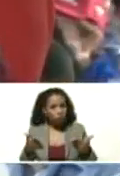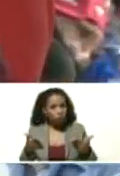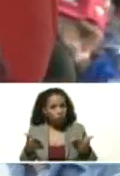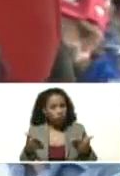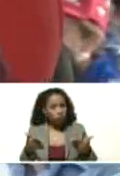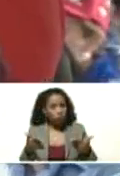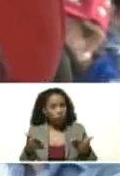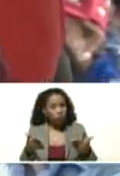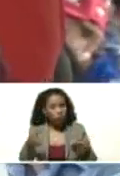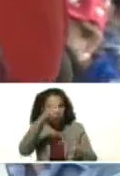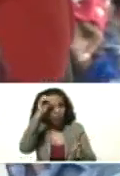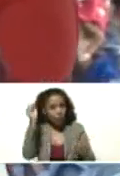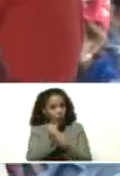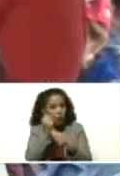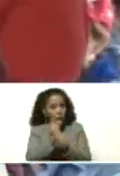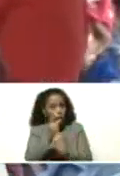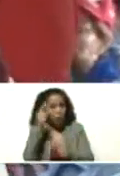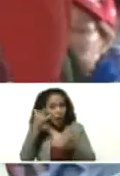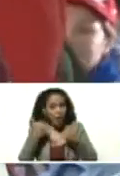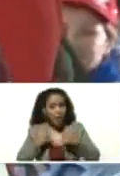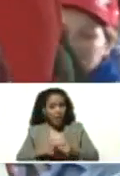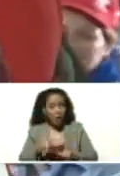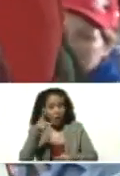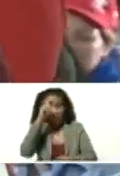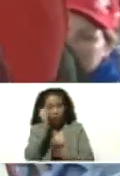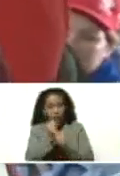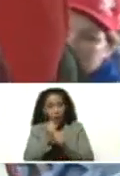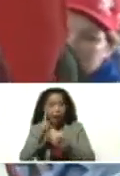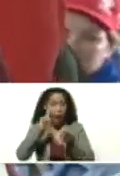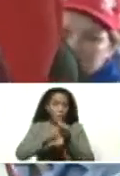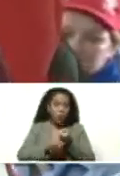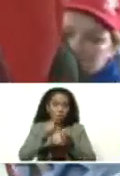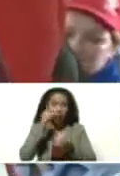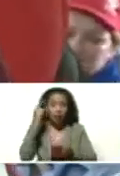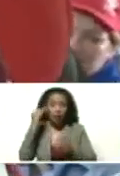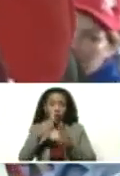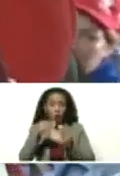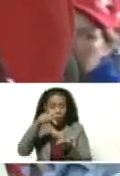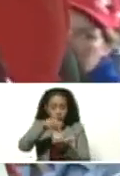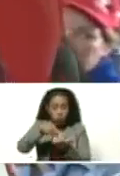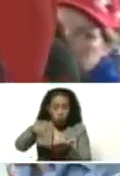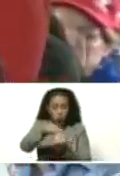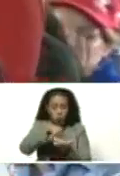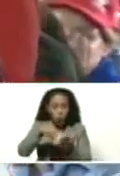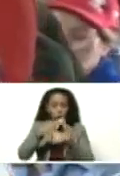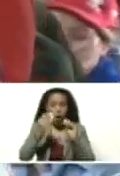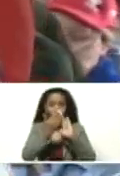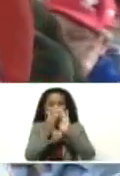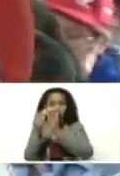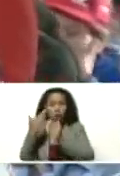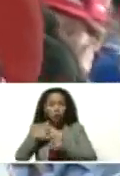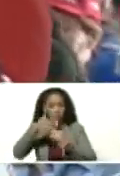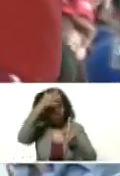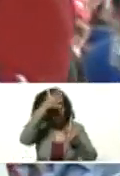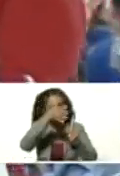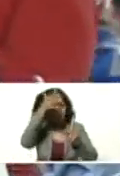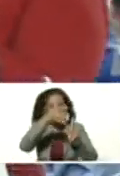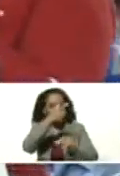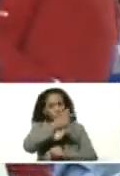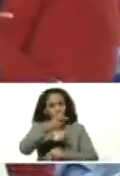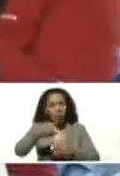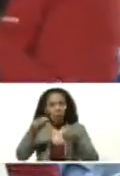de trabajadores, hijos de trabajadores, esposas y todo el punto y círculo, toda la comunidad. Estamos formando personas